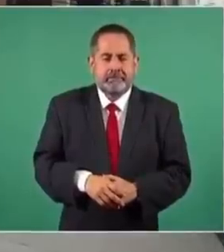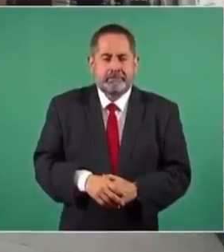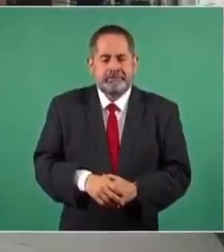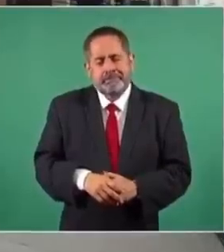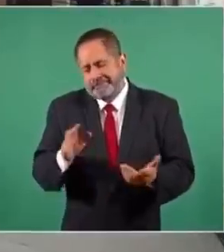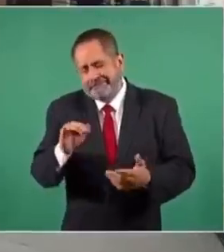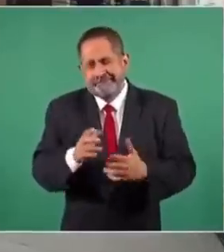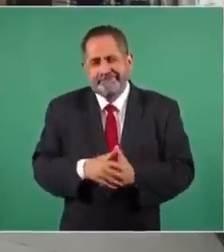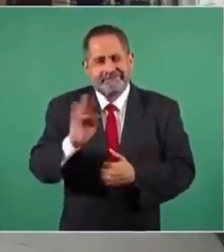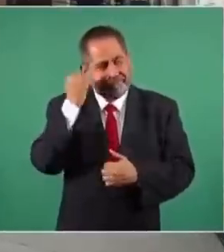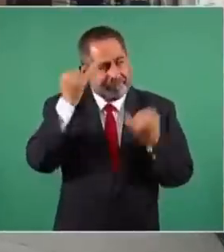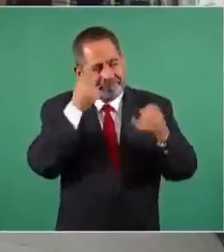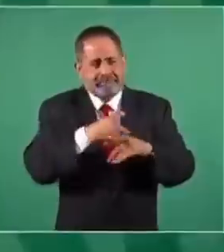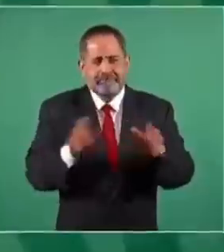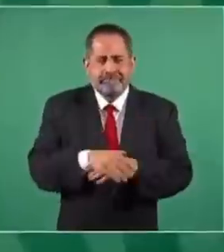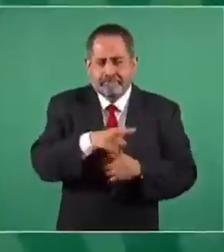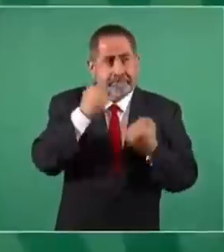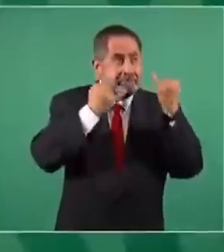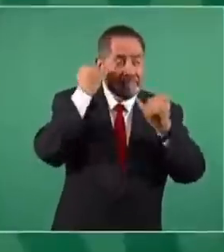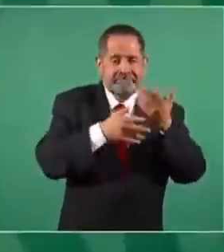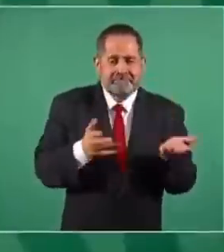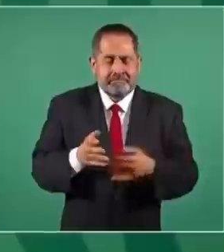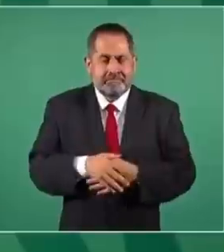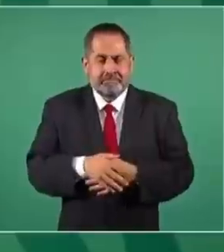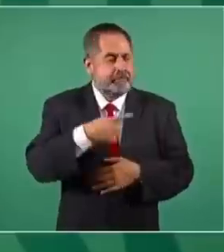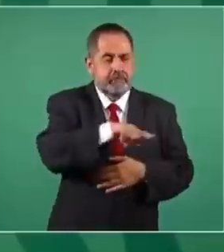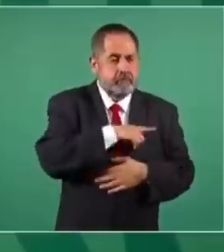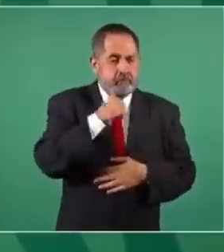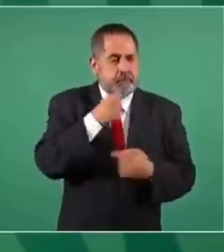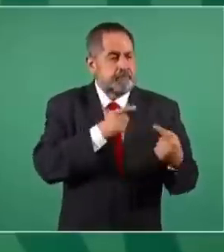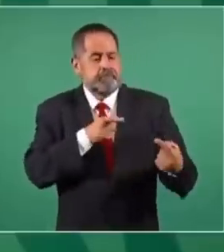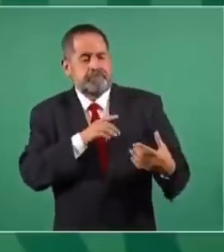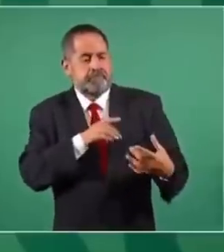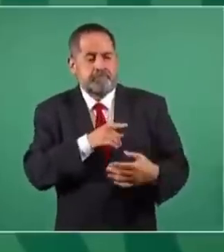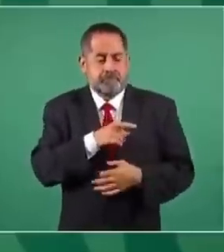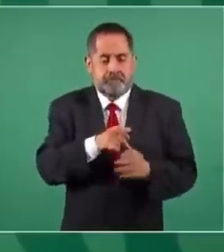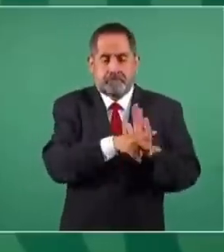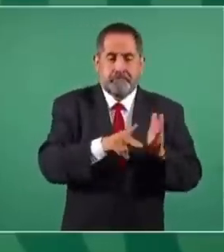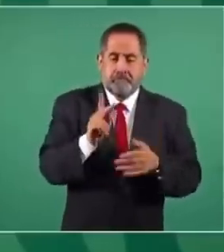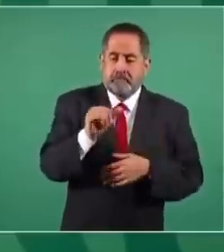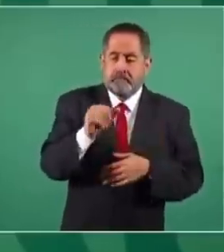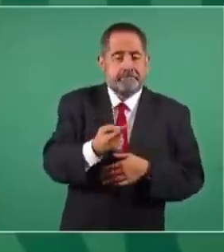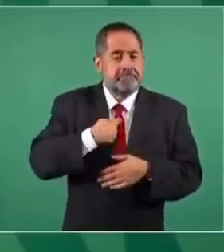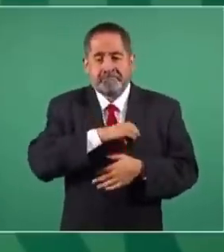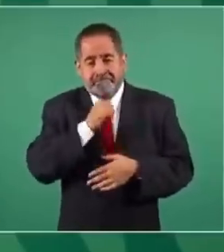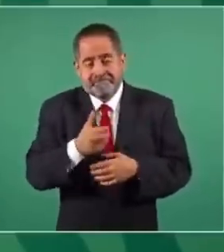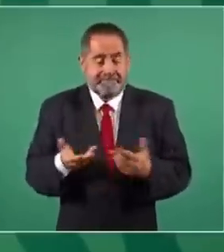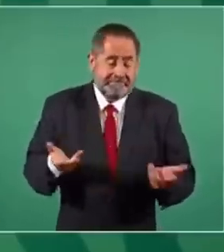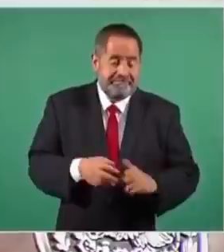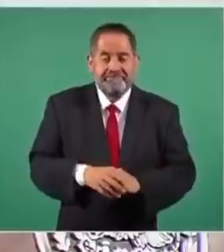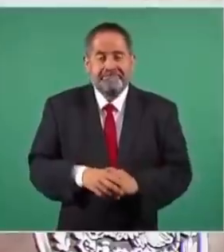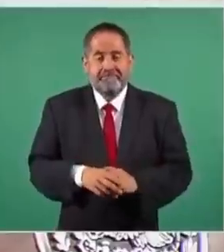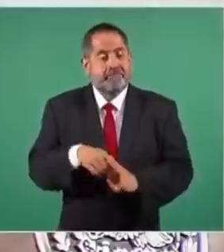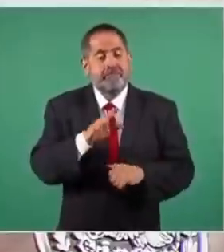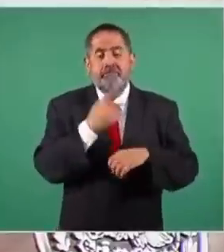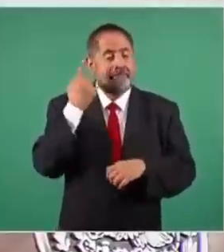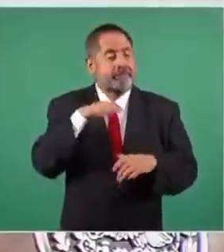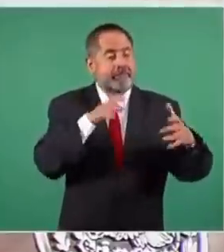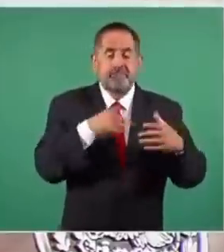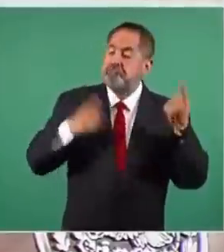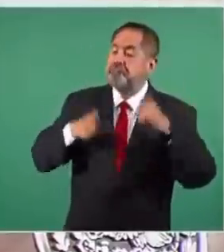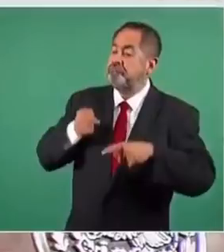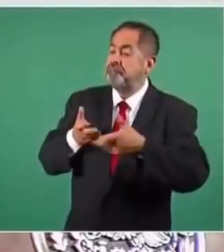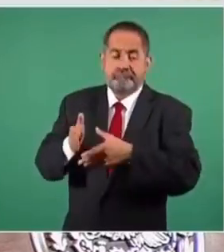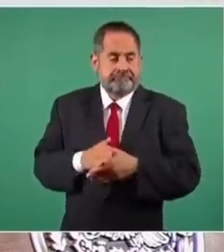Pues sí, puede ser eso, pero son conjeturas. Es que no nos quieren los del país porque eran